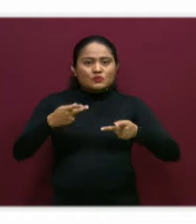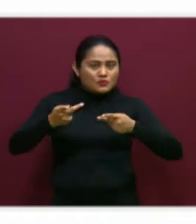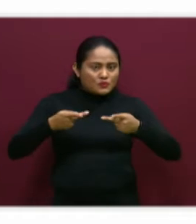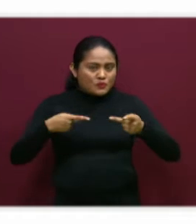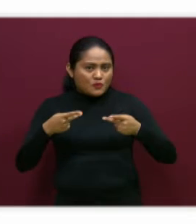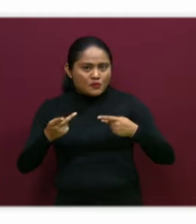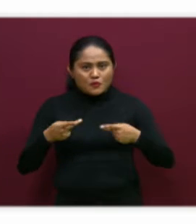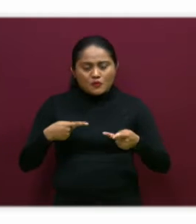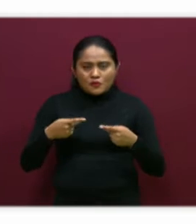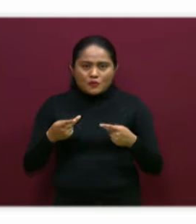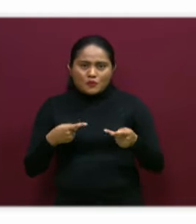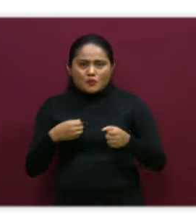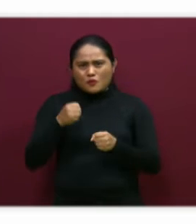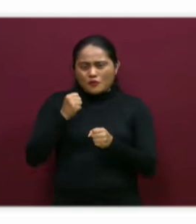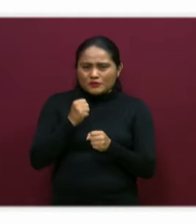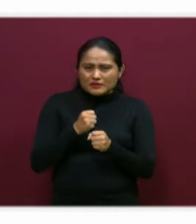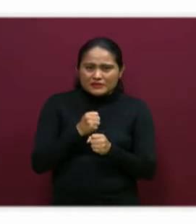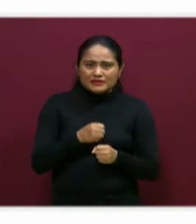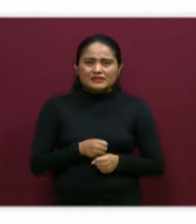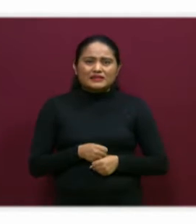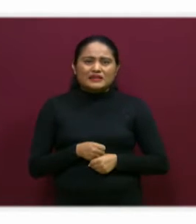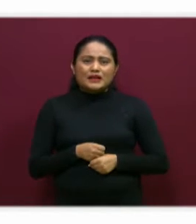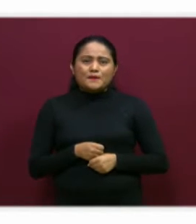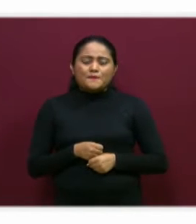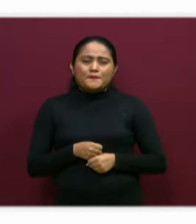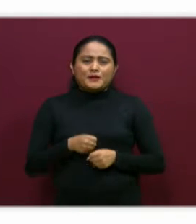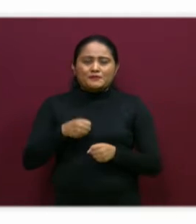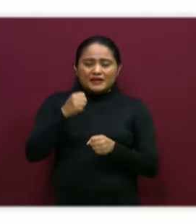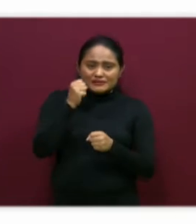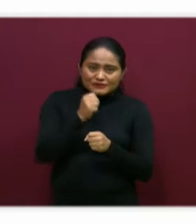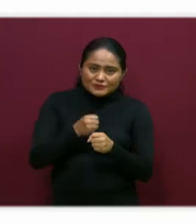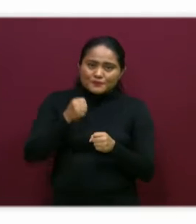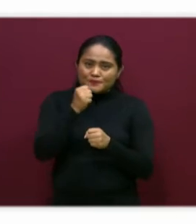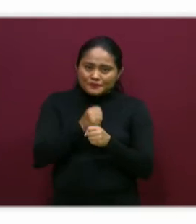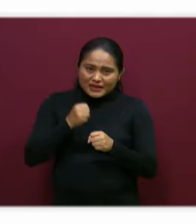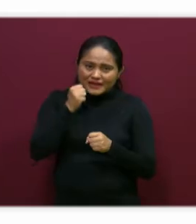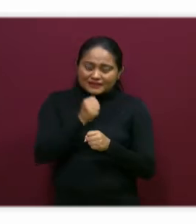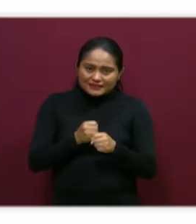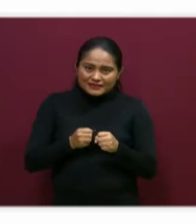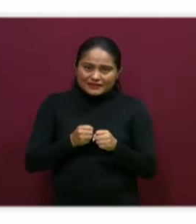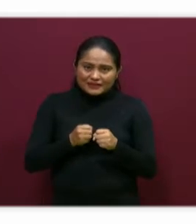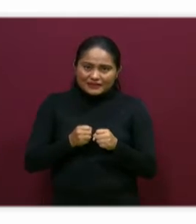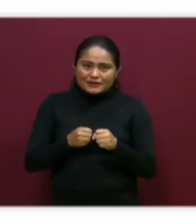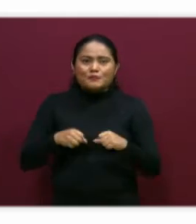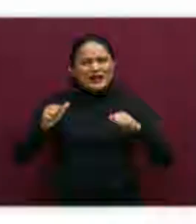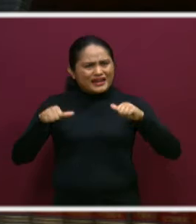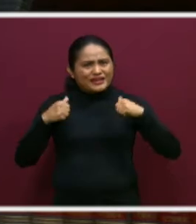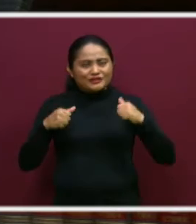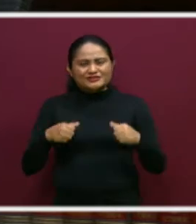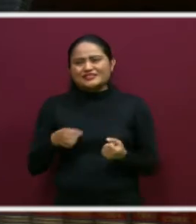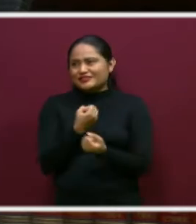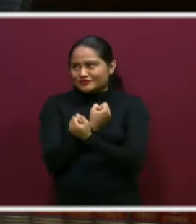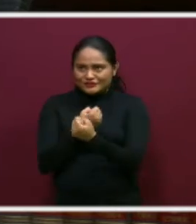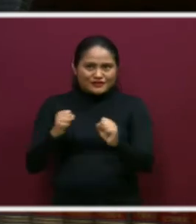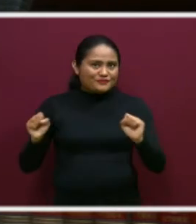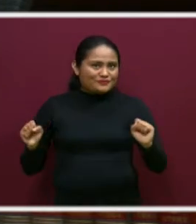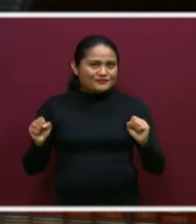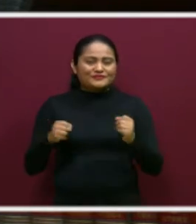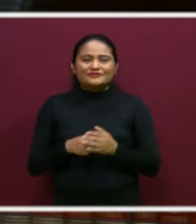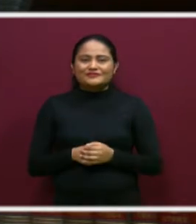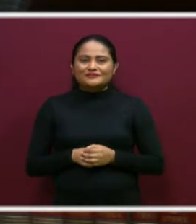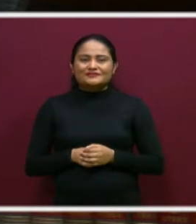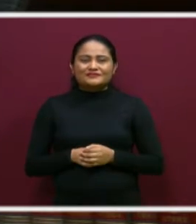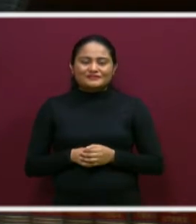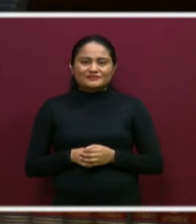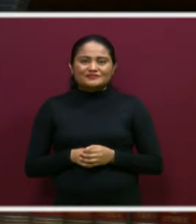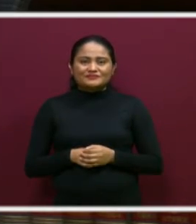llega a aburrir el adolescente sino en una manera interactiva puedan crear ensayos que es algo muy común en las escuelas y lo que siempre van a